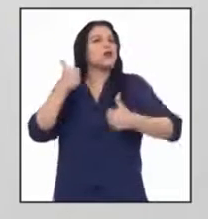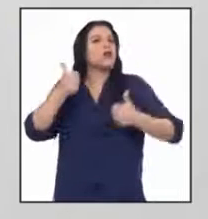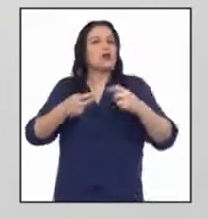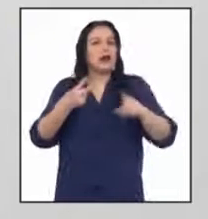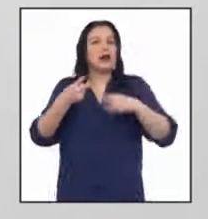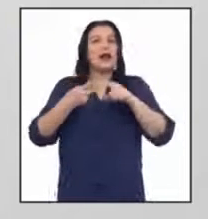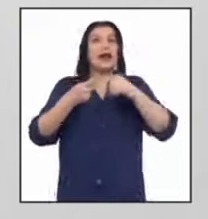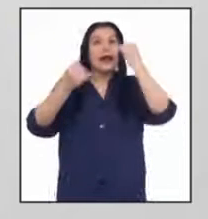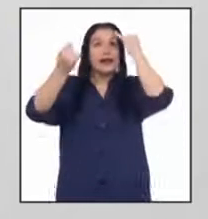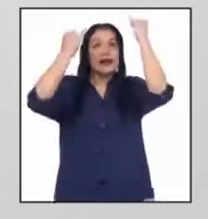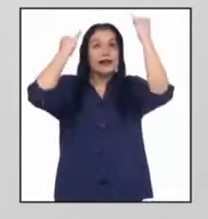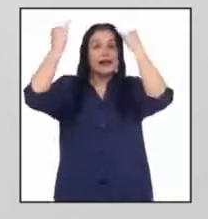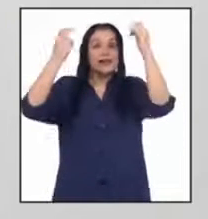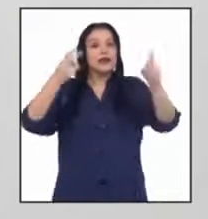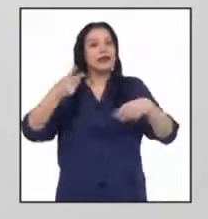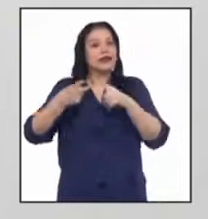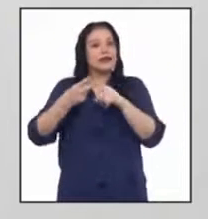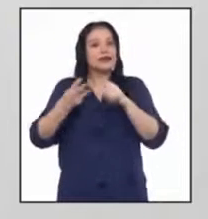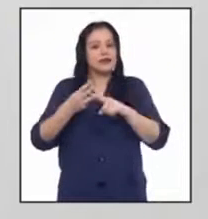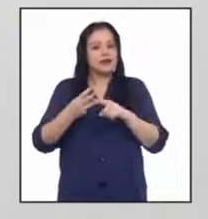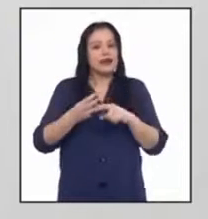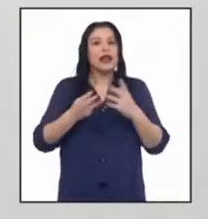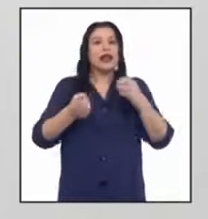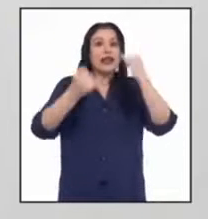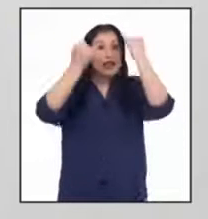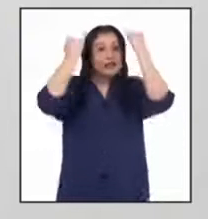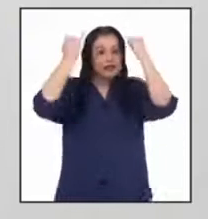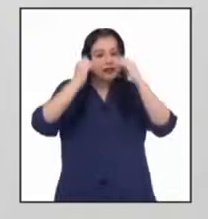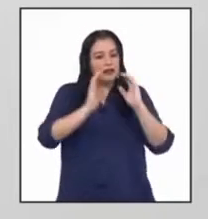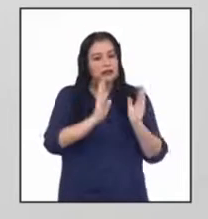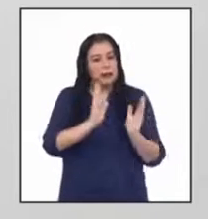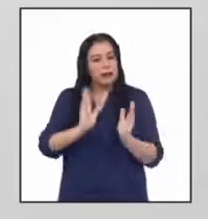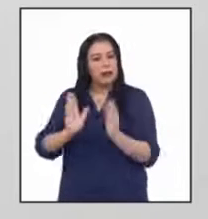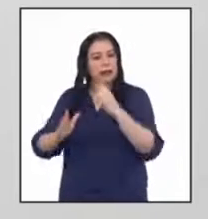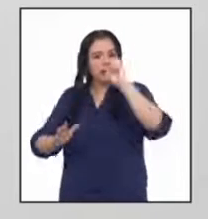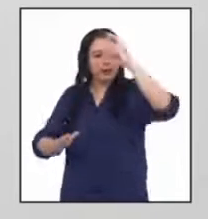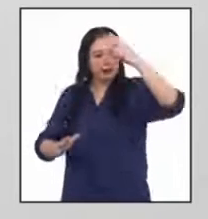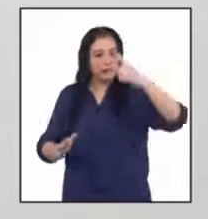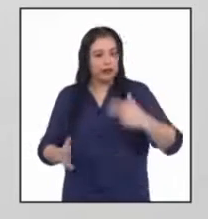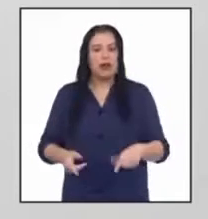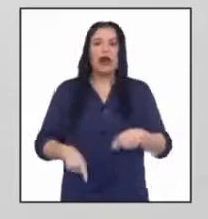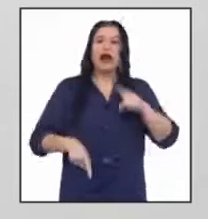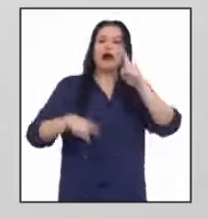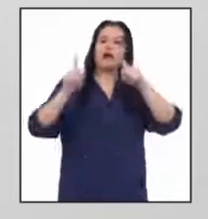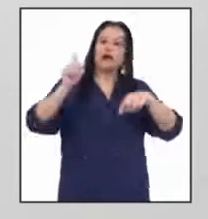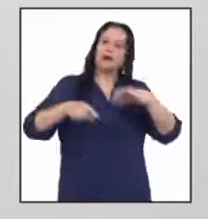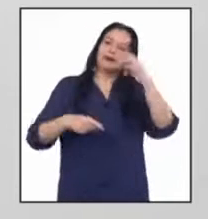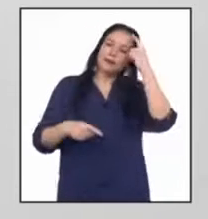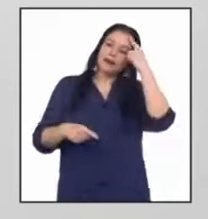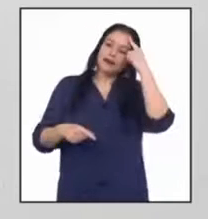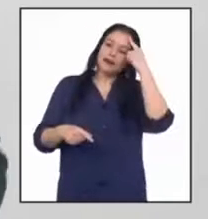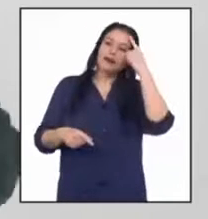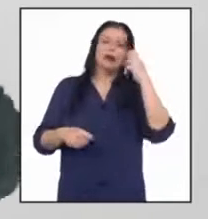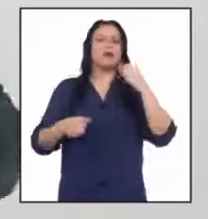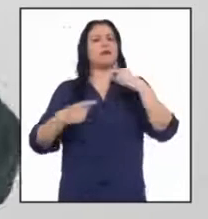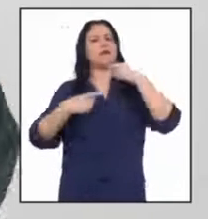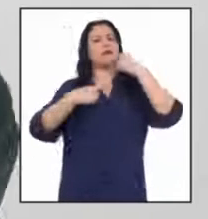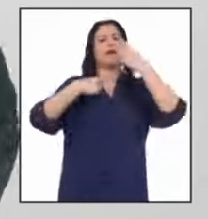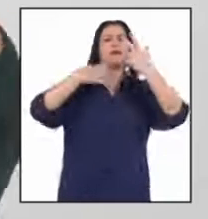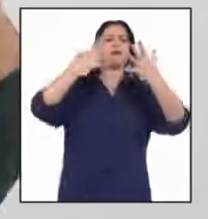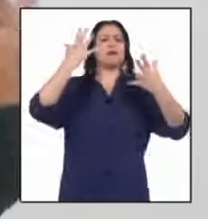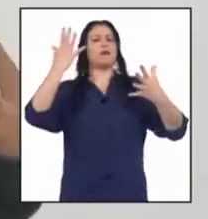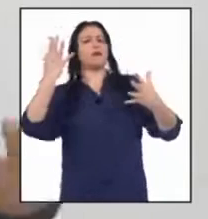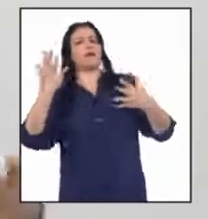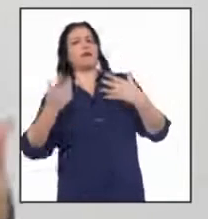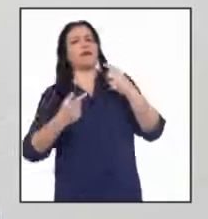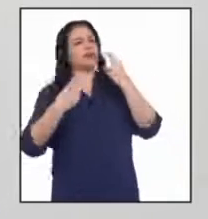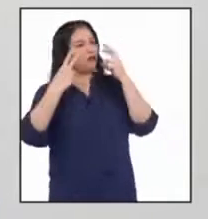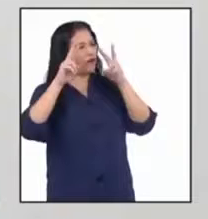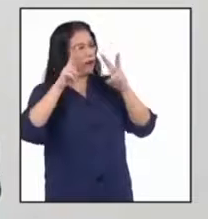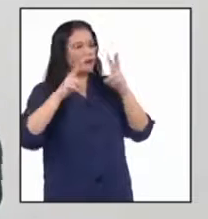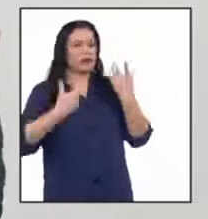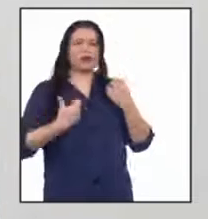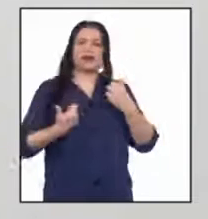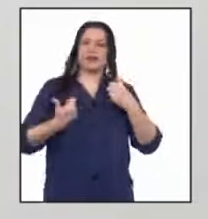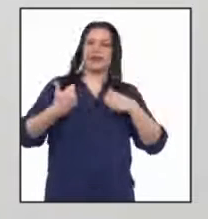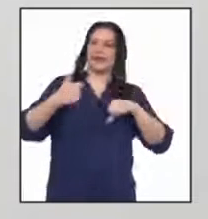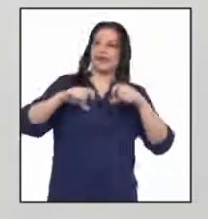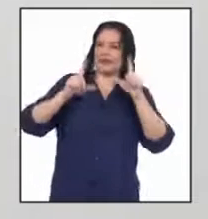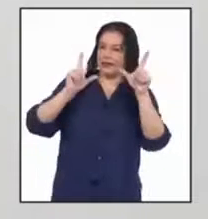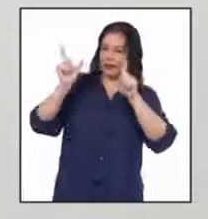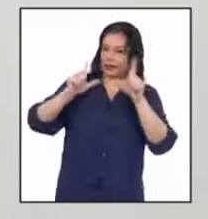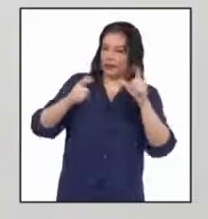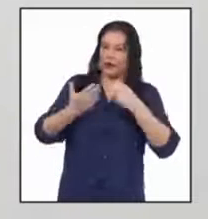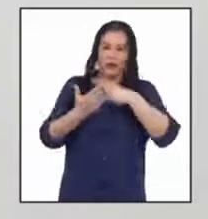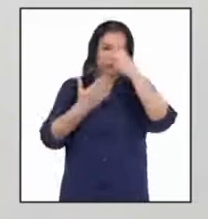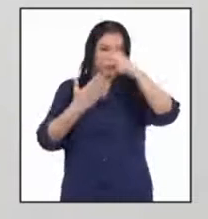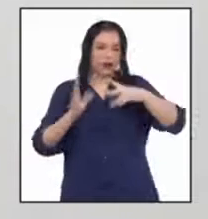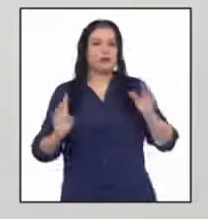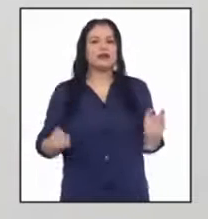generar ideas y organizar las ideas. Aunque a veces nos parezca que los monólogos que vemos en las novelas o programas